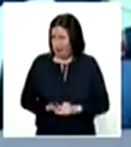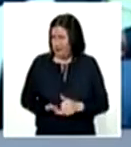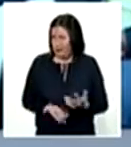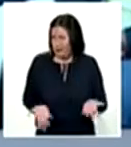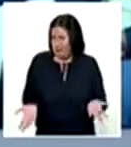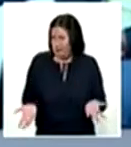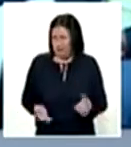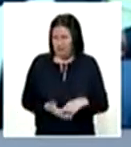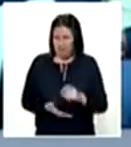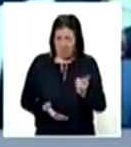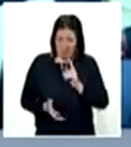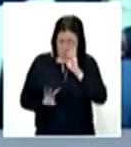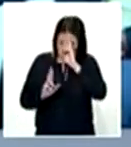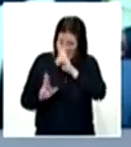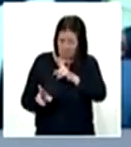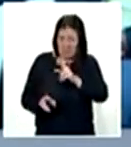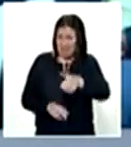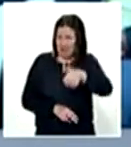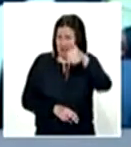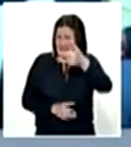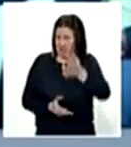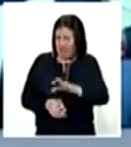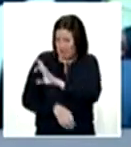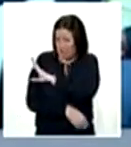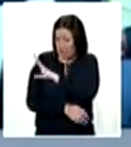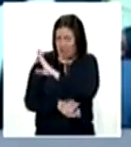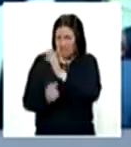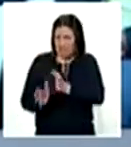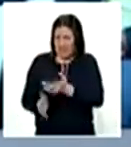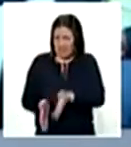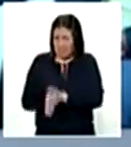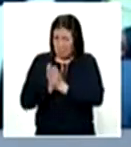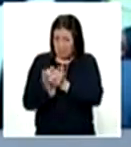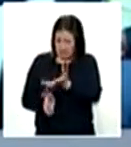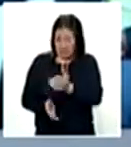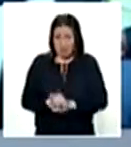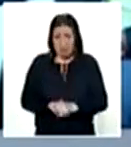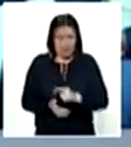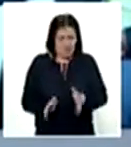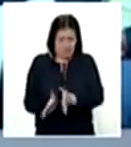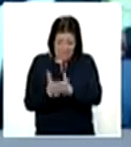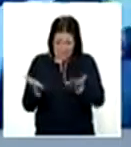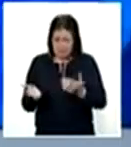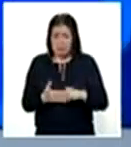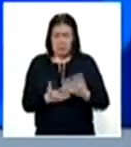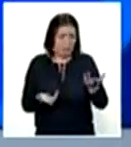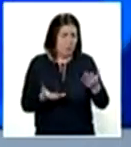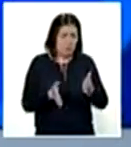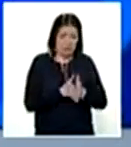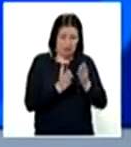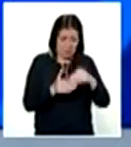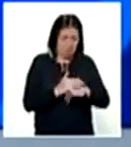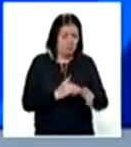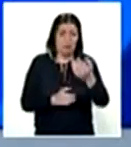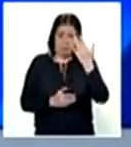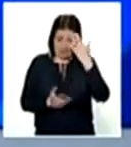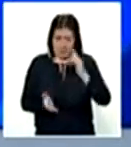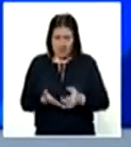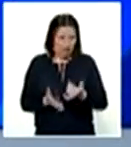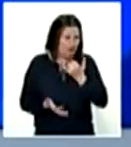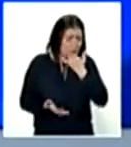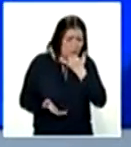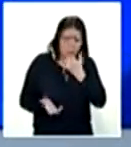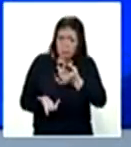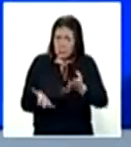no le hacen caso, no respetan a la autoridad, que es la fiscal, que está pidiendo, ahí también el IRO también está pidiendo ingresar a un lugar porque tiene el dato que algo está pasando